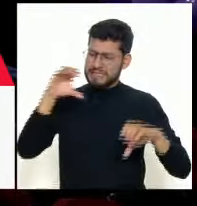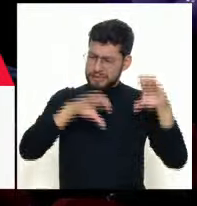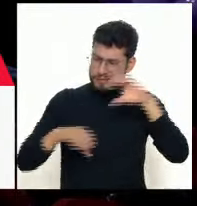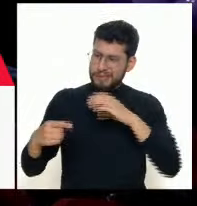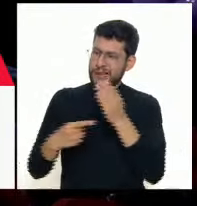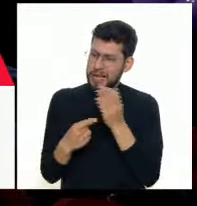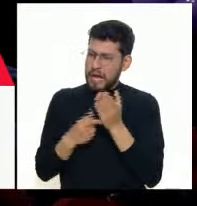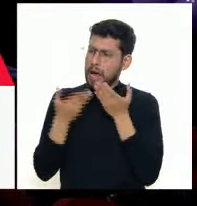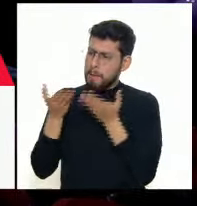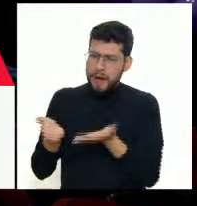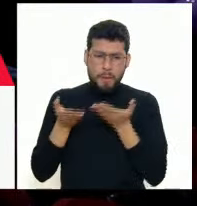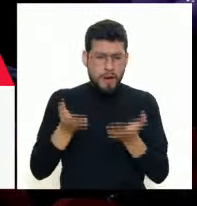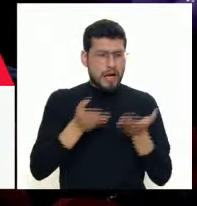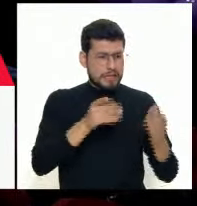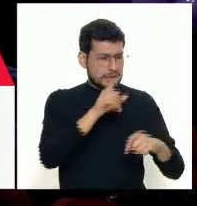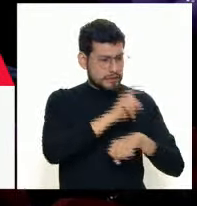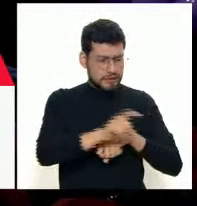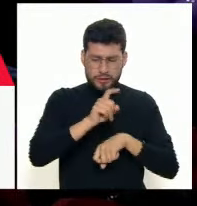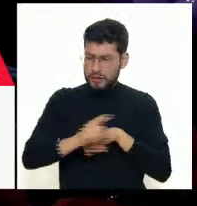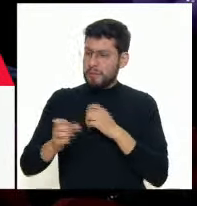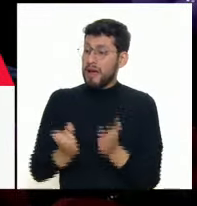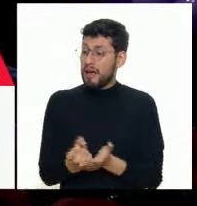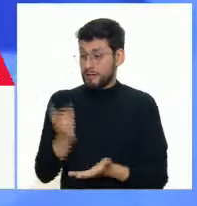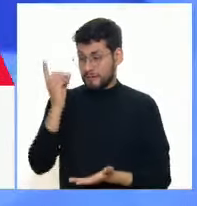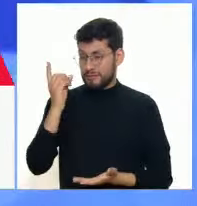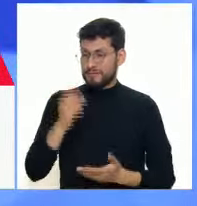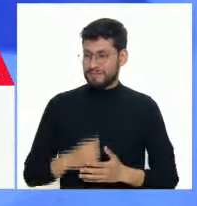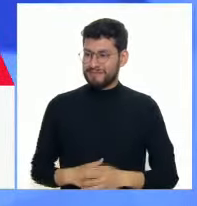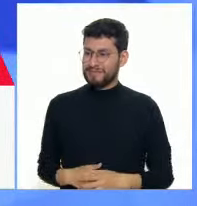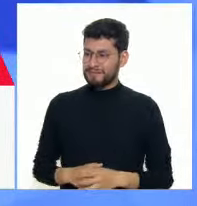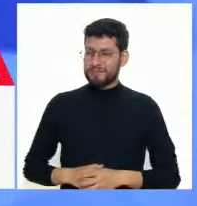la tecnología en la enseñanza educativa.